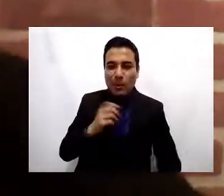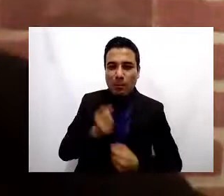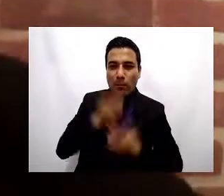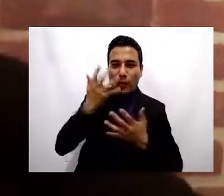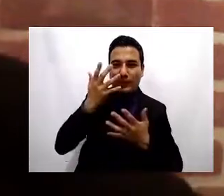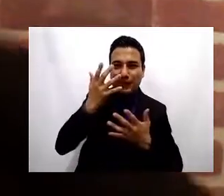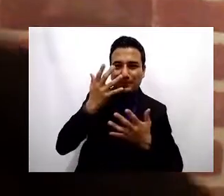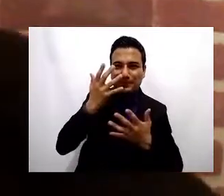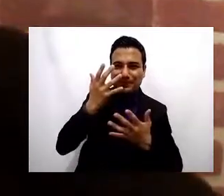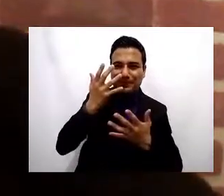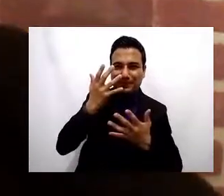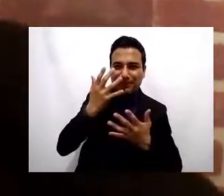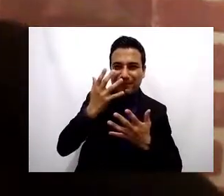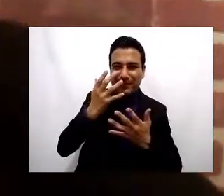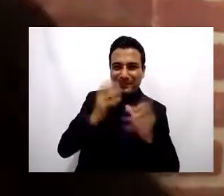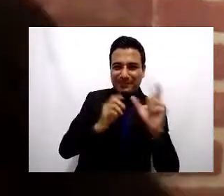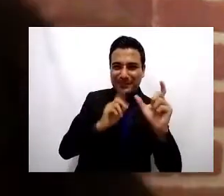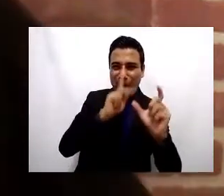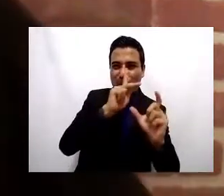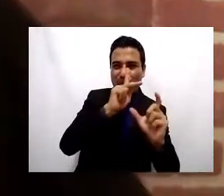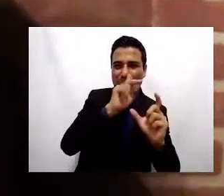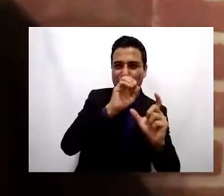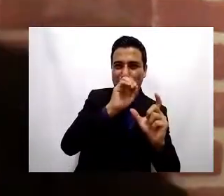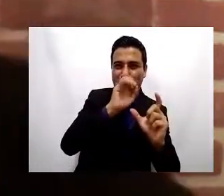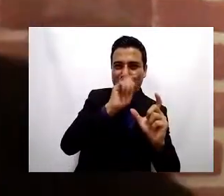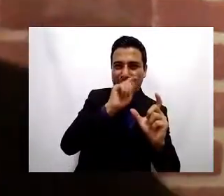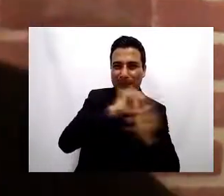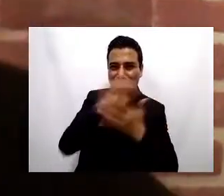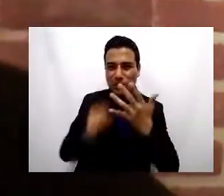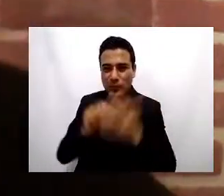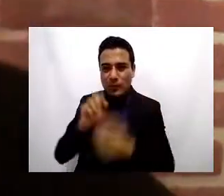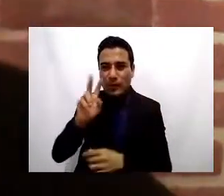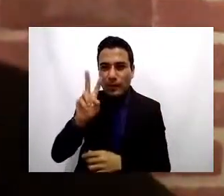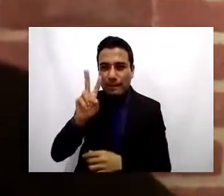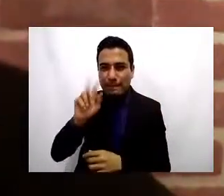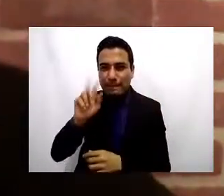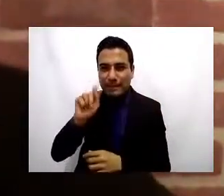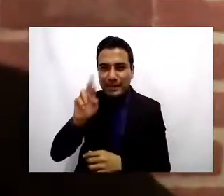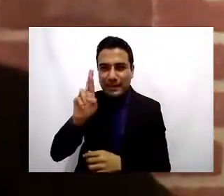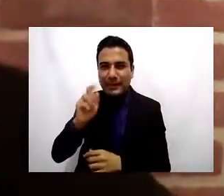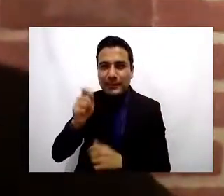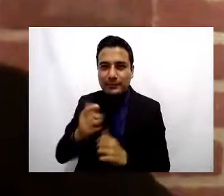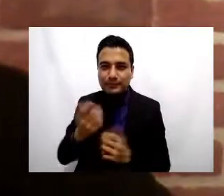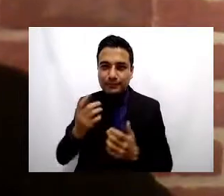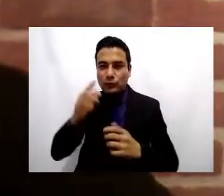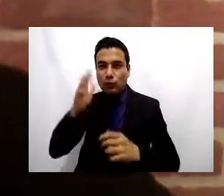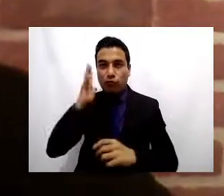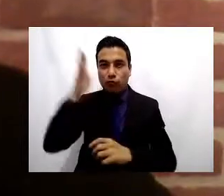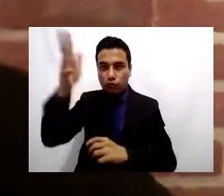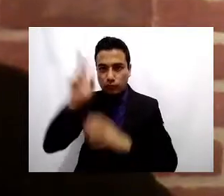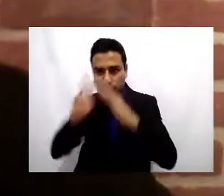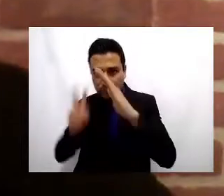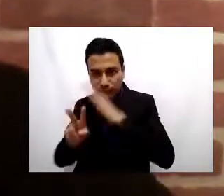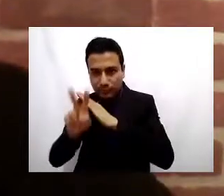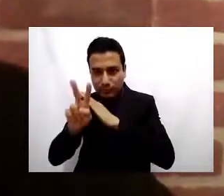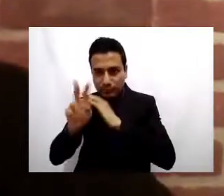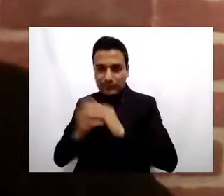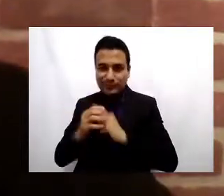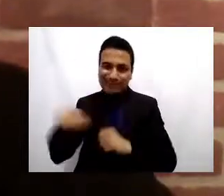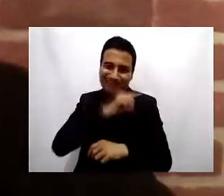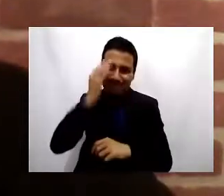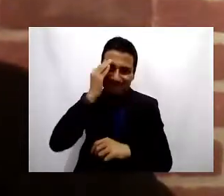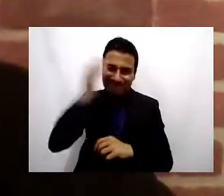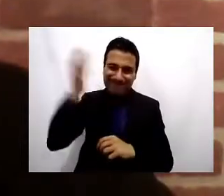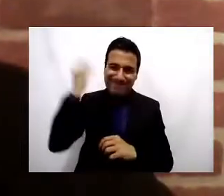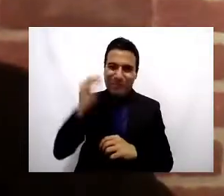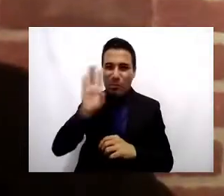vaticinio. El oráculo, no es, la actividad oracular no es otra cosa, el oráculo habla en metáfora. Digo, no ha habido